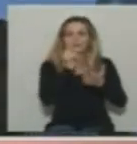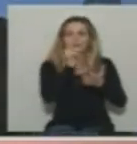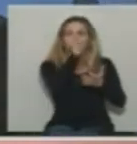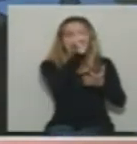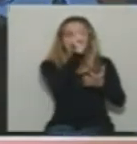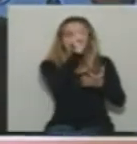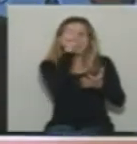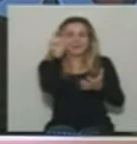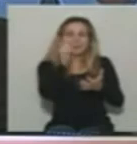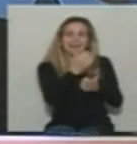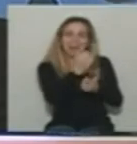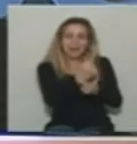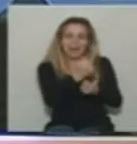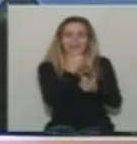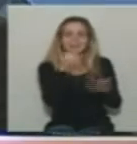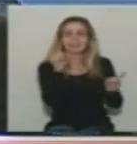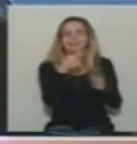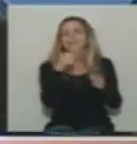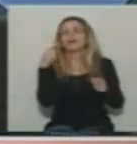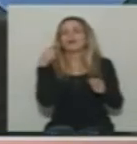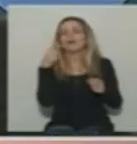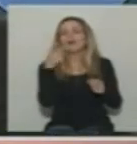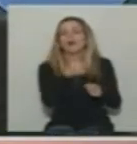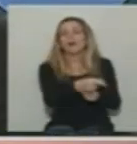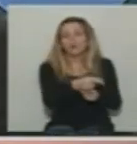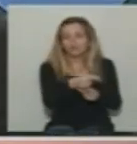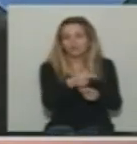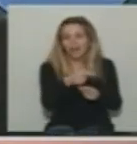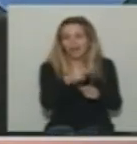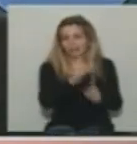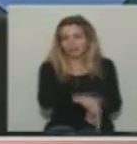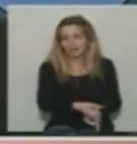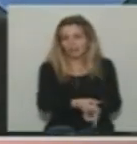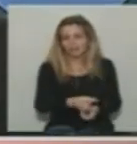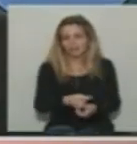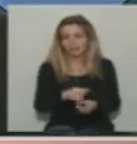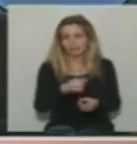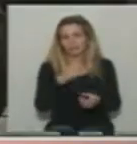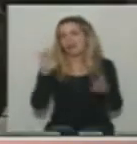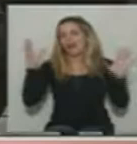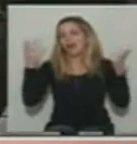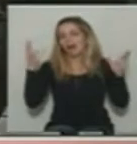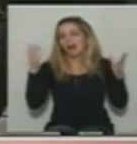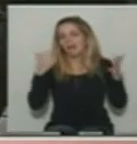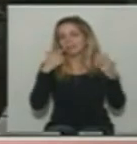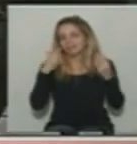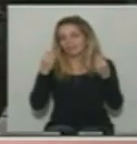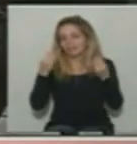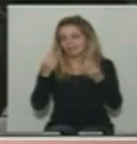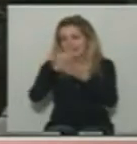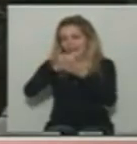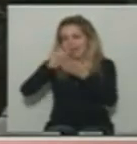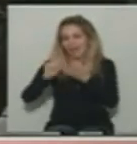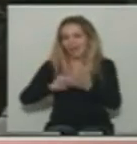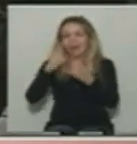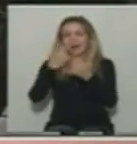Casa Blanca, WhatsApp llamada más barata, Barack pasada, nada, es malísimo. Aplaudo al que hizo el libro de River, bien compadre.